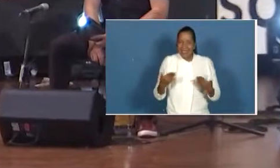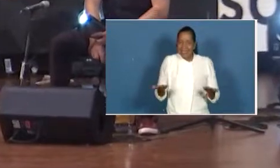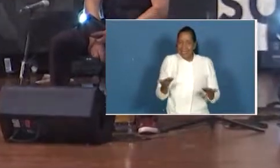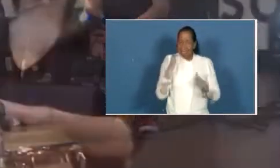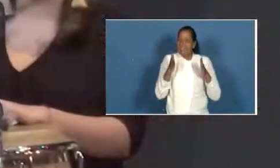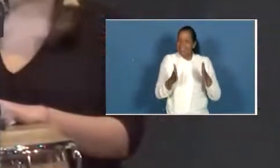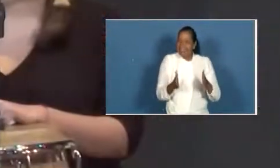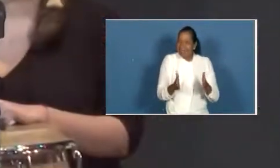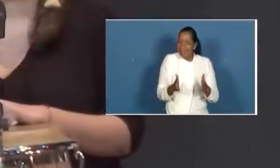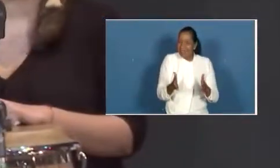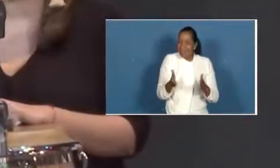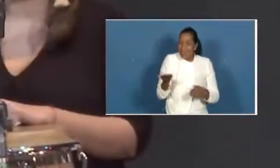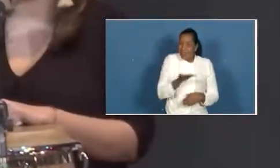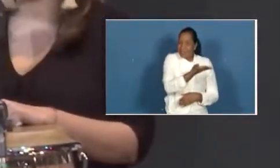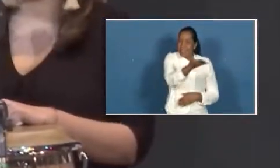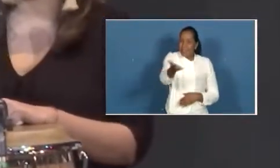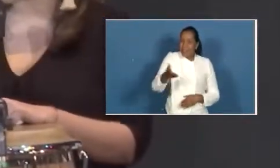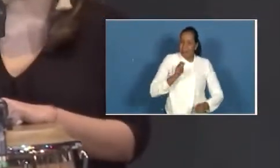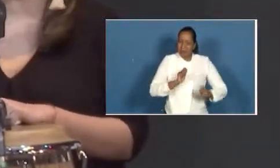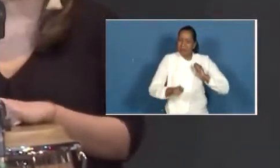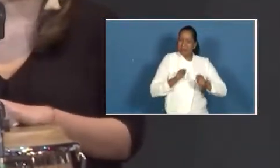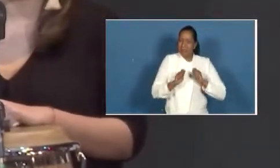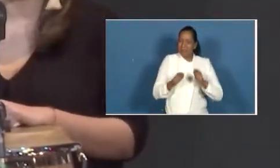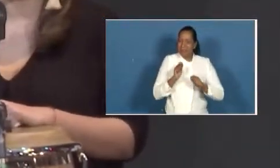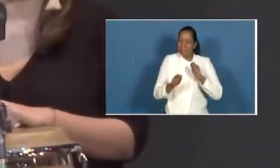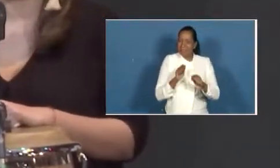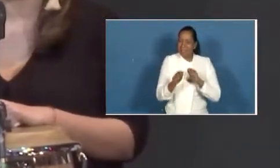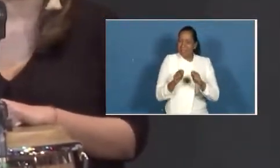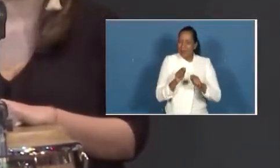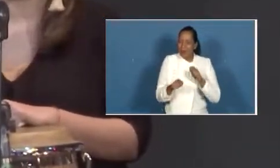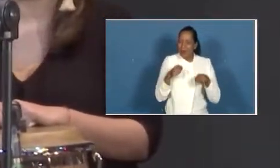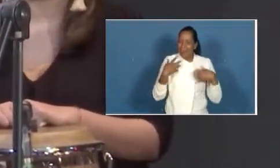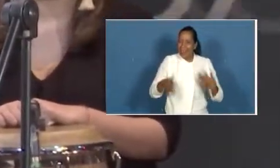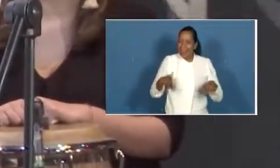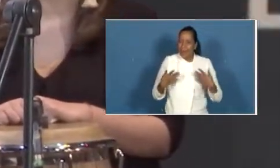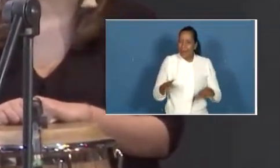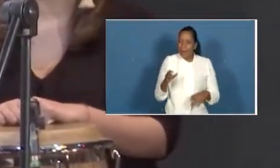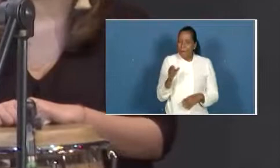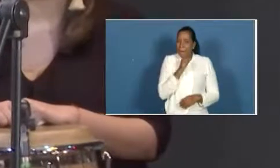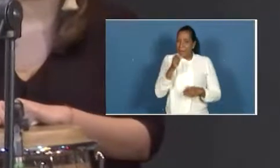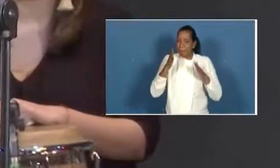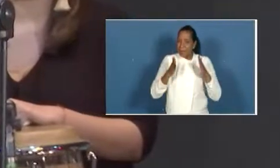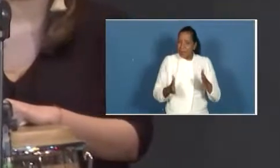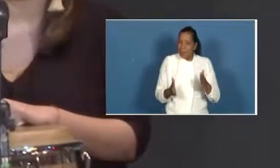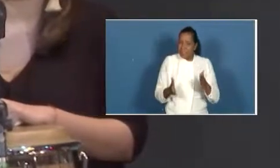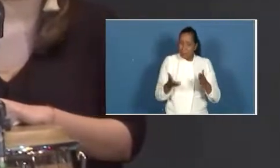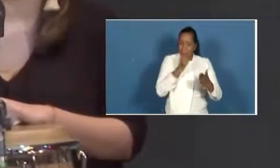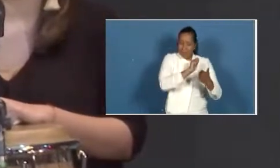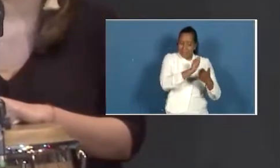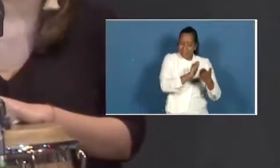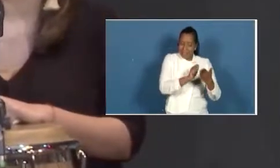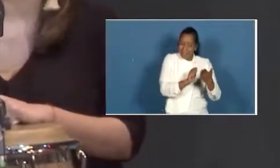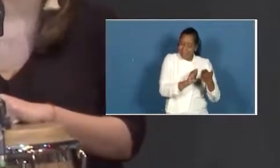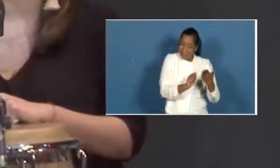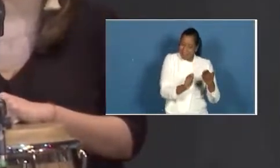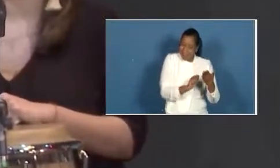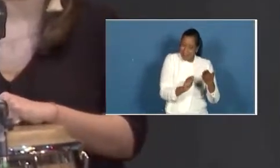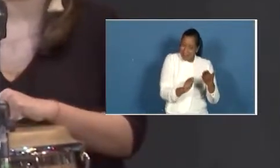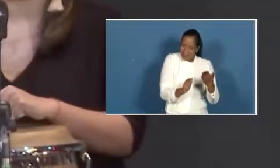bien. Viene la salsa dura con un joven músico, compositor,